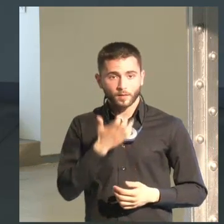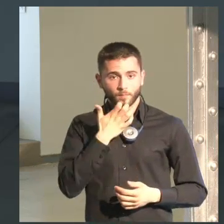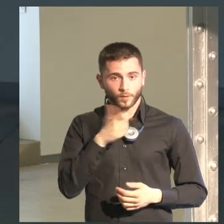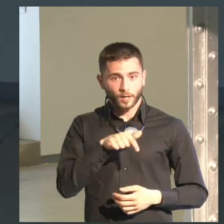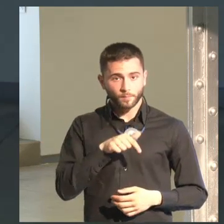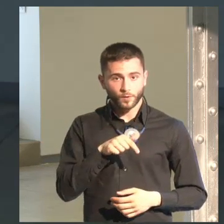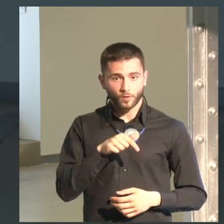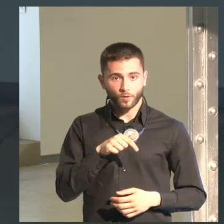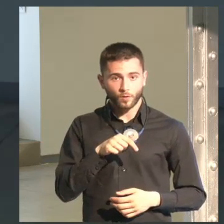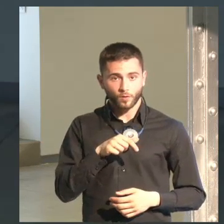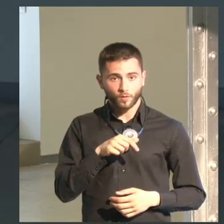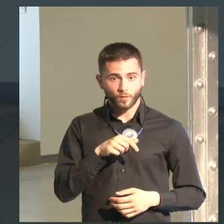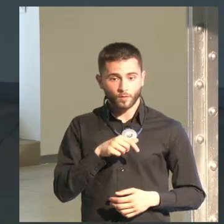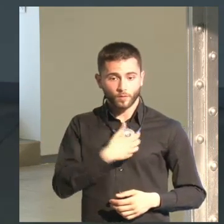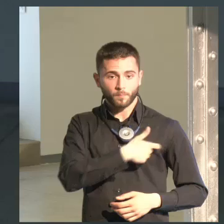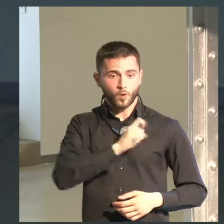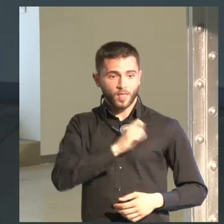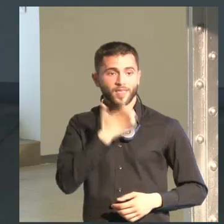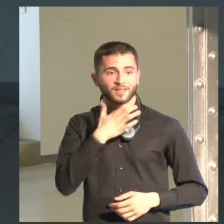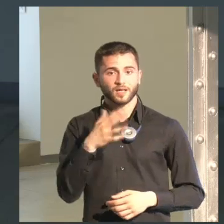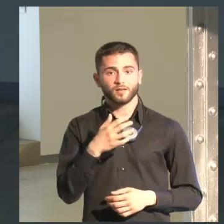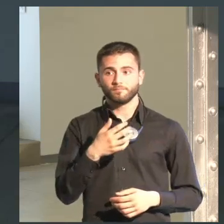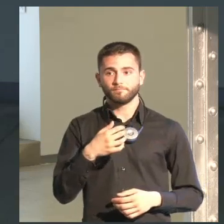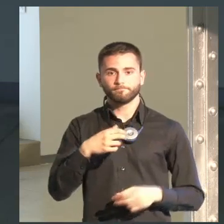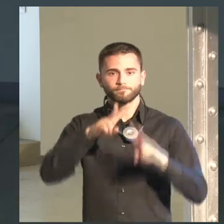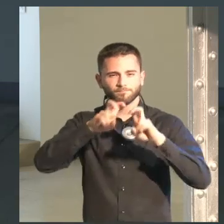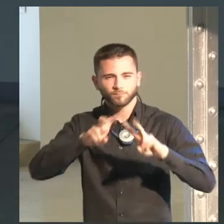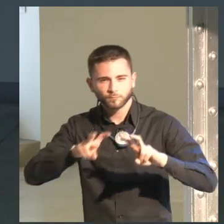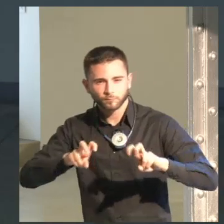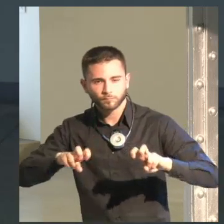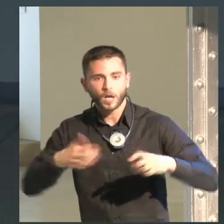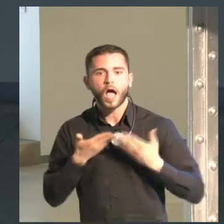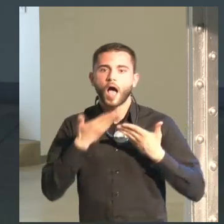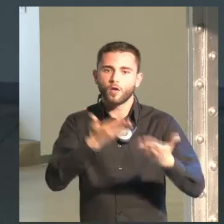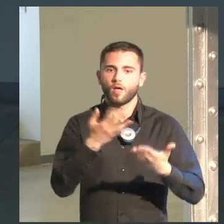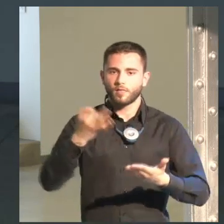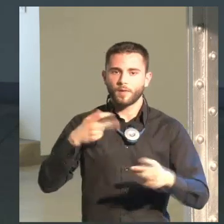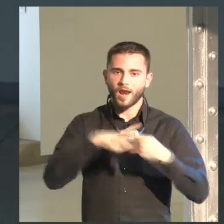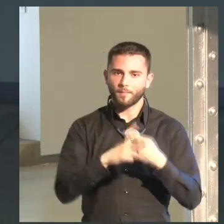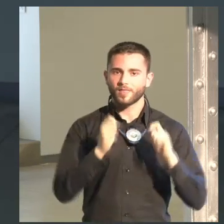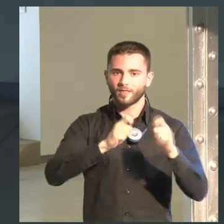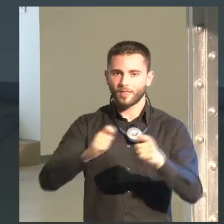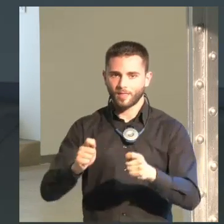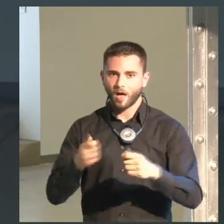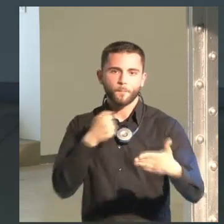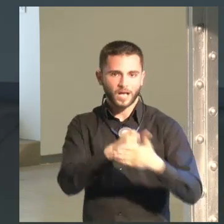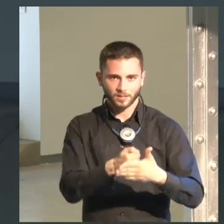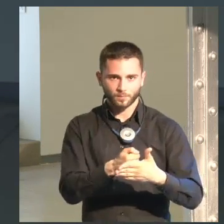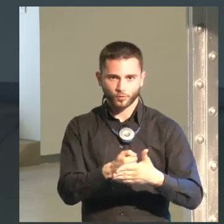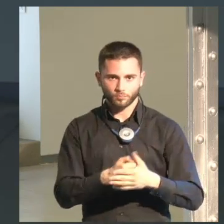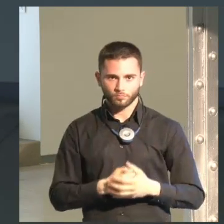las fuerzas del orden cuando están persiguiendo el crimen, tenemos que hacer lo posible para dar esas herramientas. Lo posible, no lo imposible, pero sí